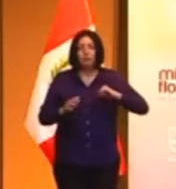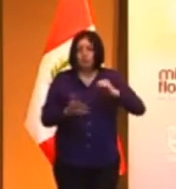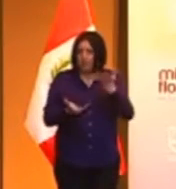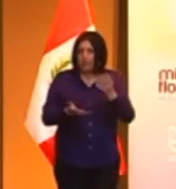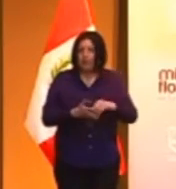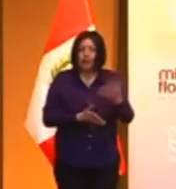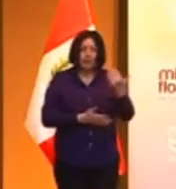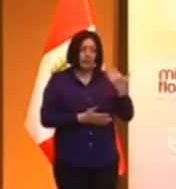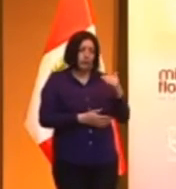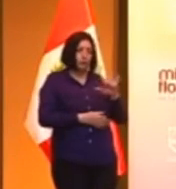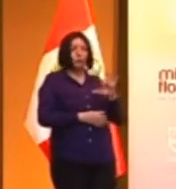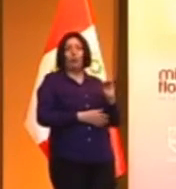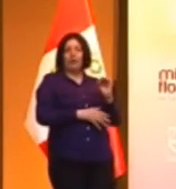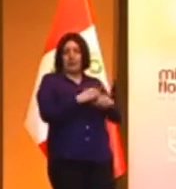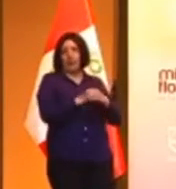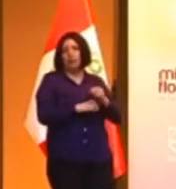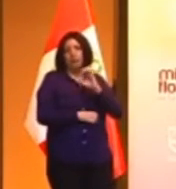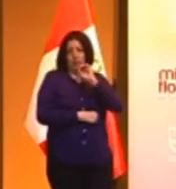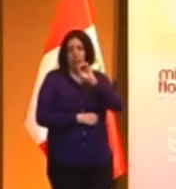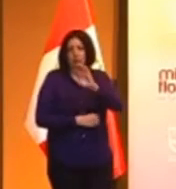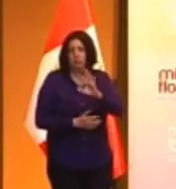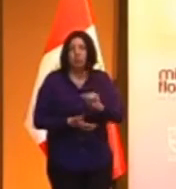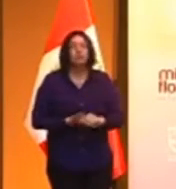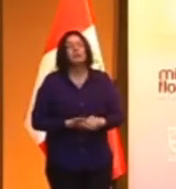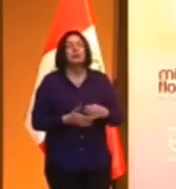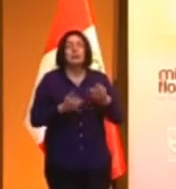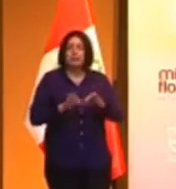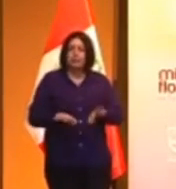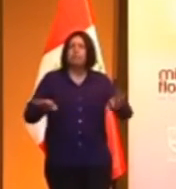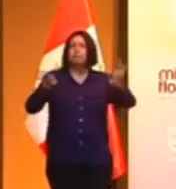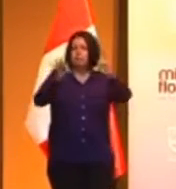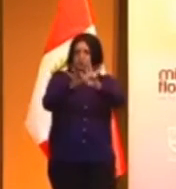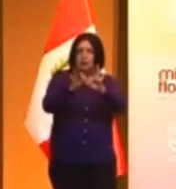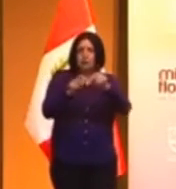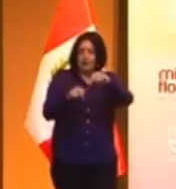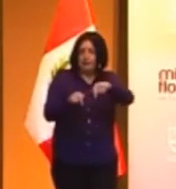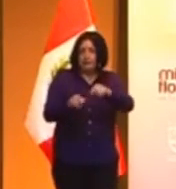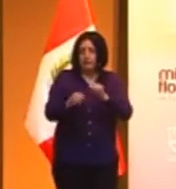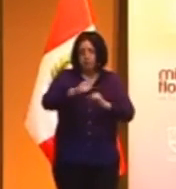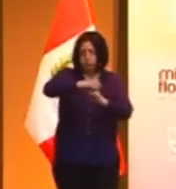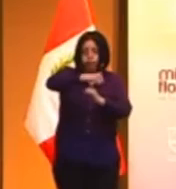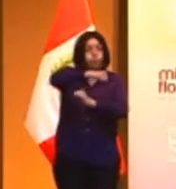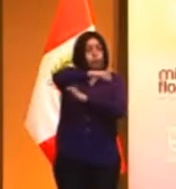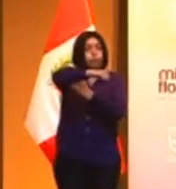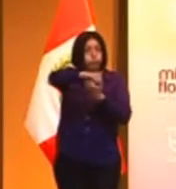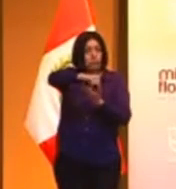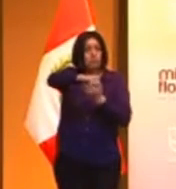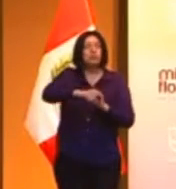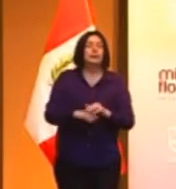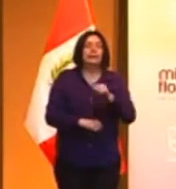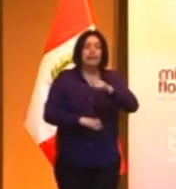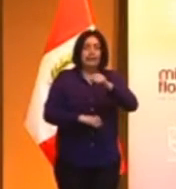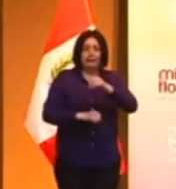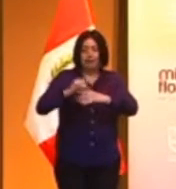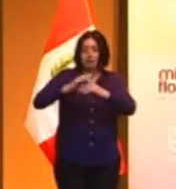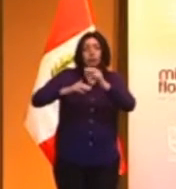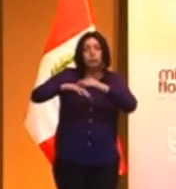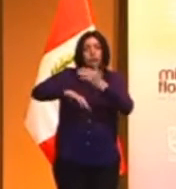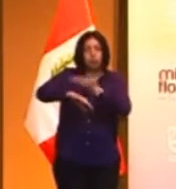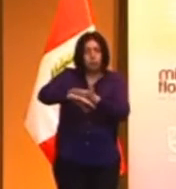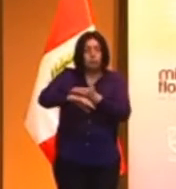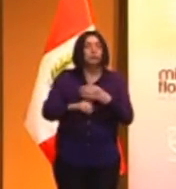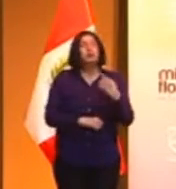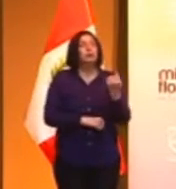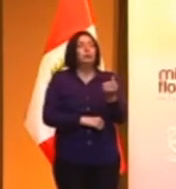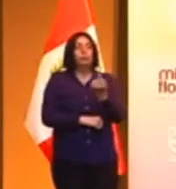diciendo, de los últimos 50 años. Lo importante de todo este tema es que esta obra